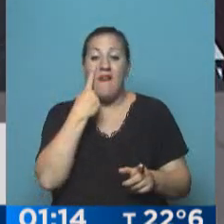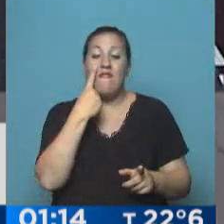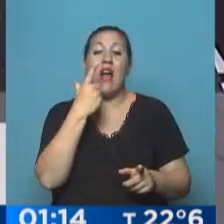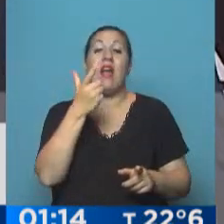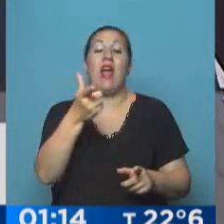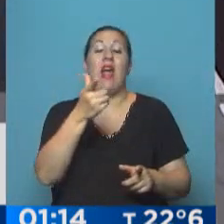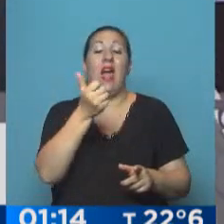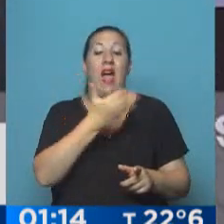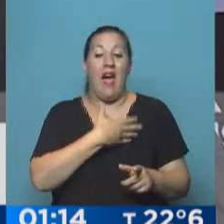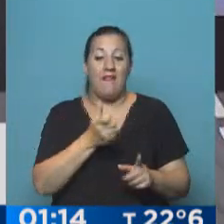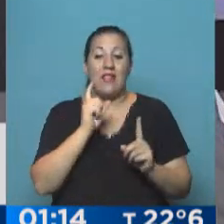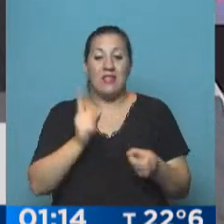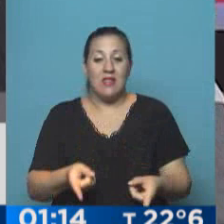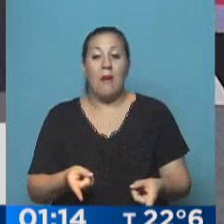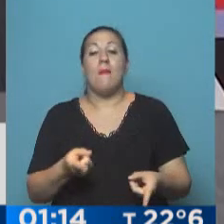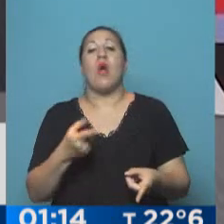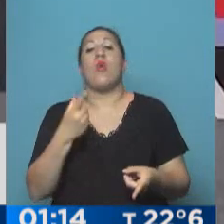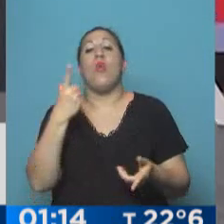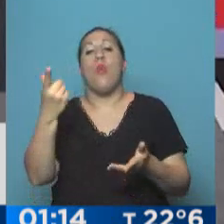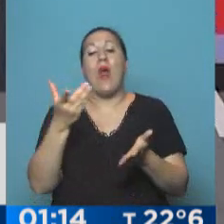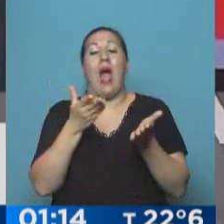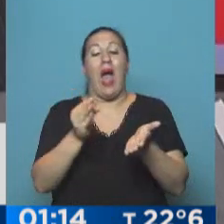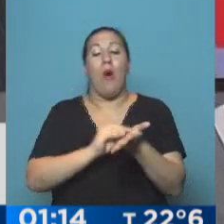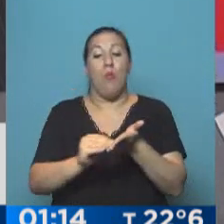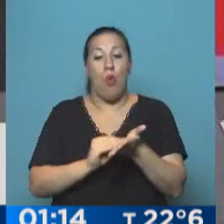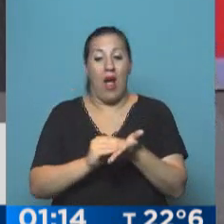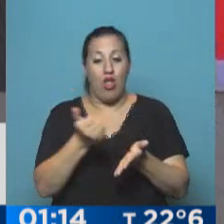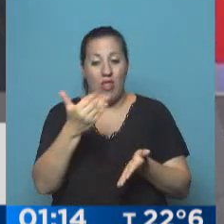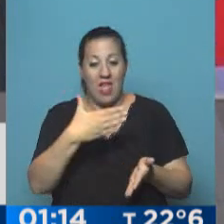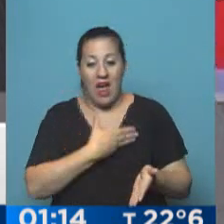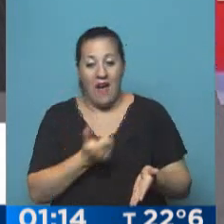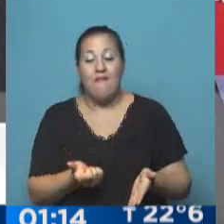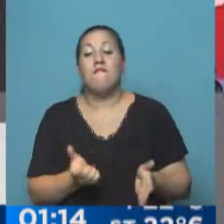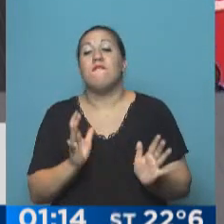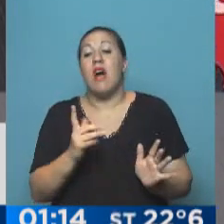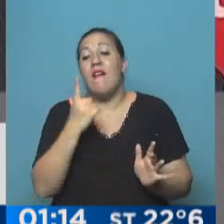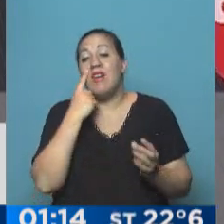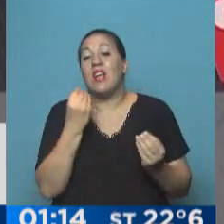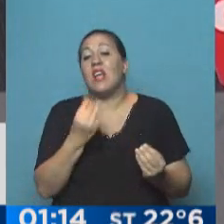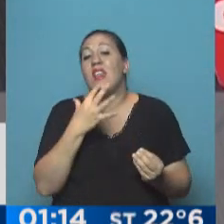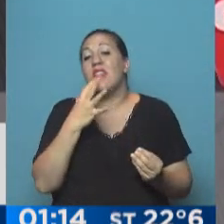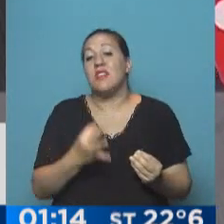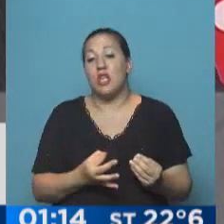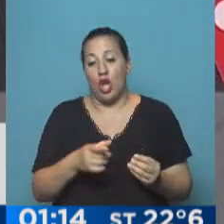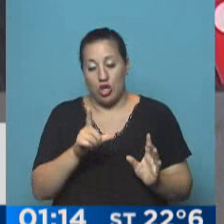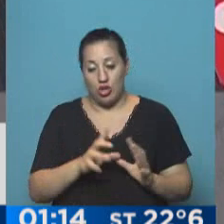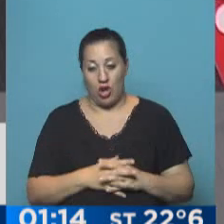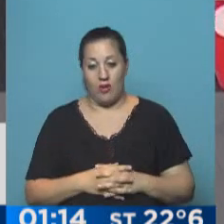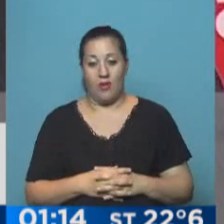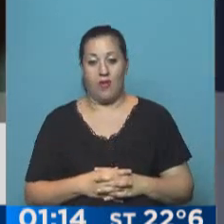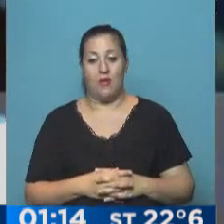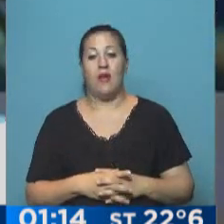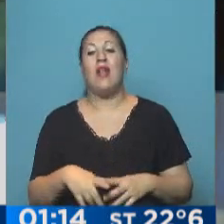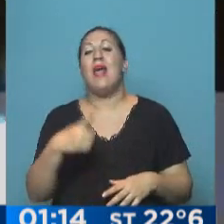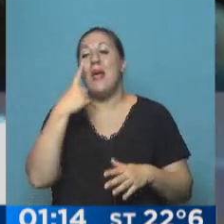va a haber funcionarios públicos, un asesor letrado de AFA y principalmente ver qué define la IGJ, la